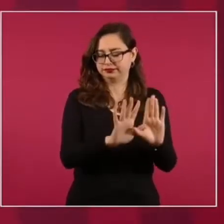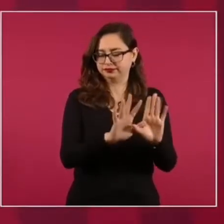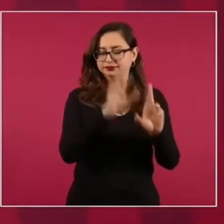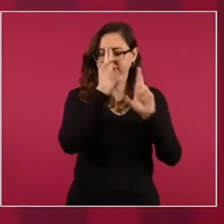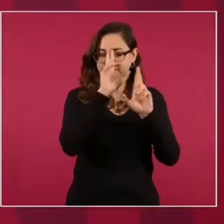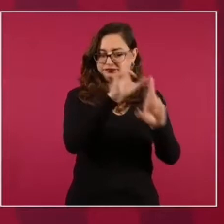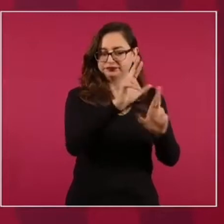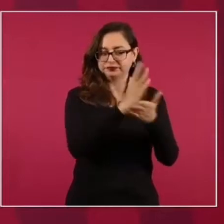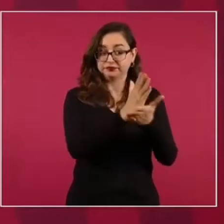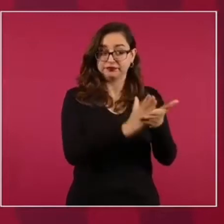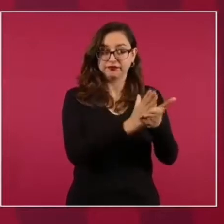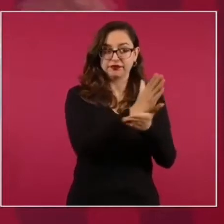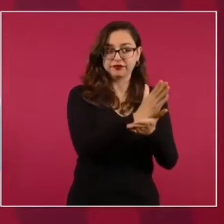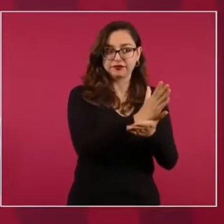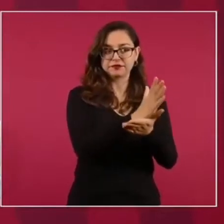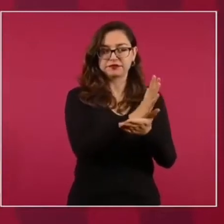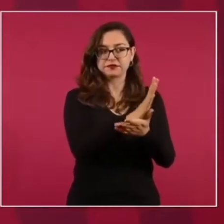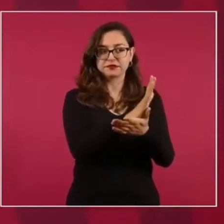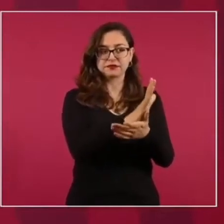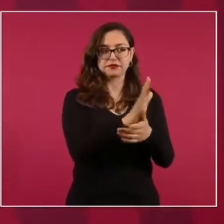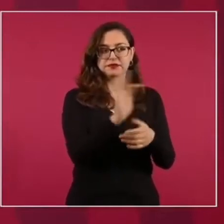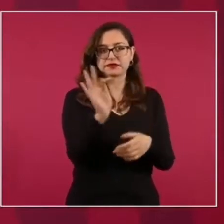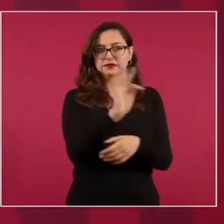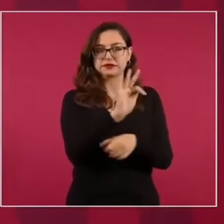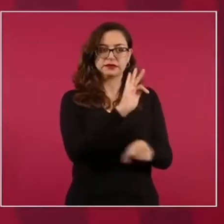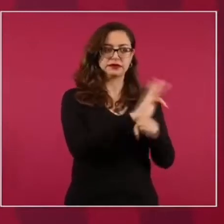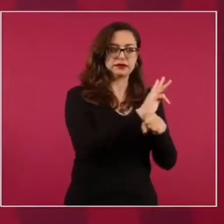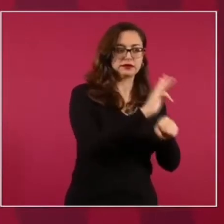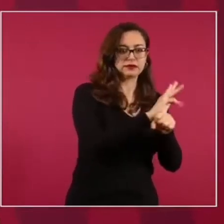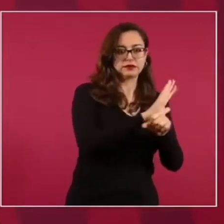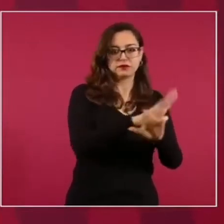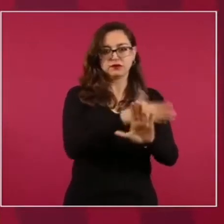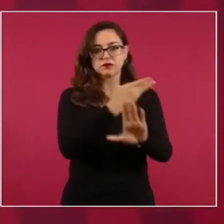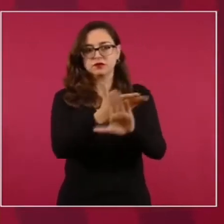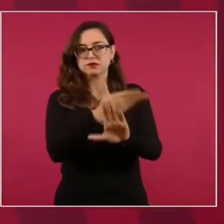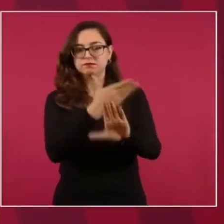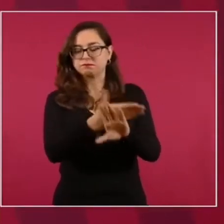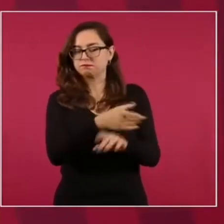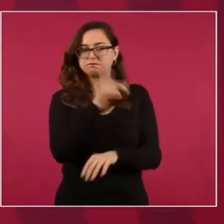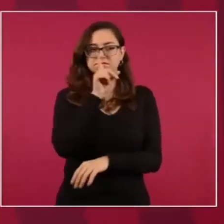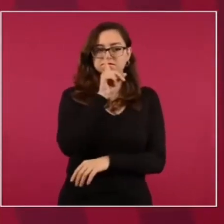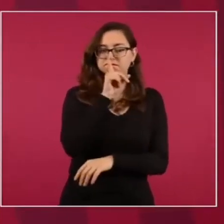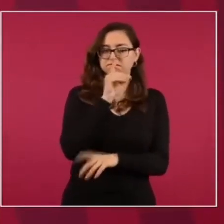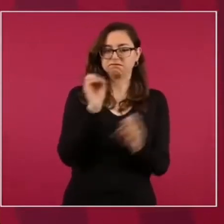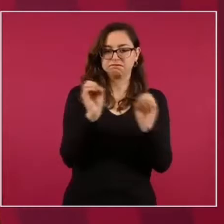ni a favor ni en contra cuando hay elecciones